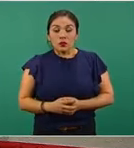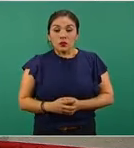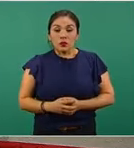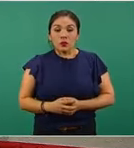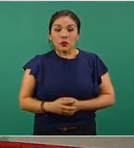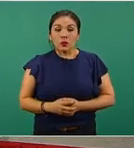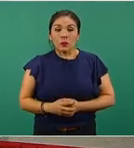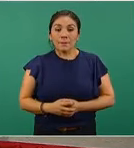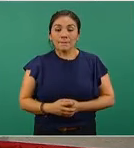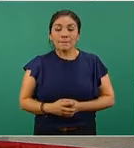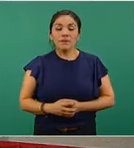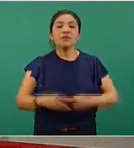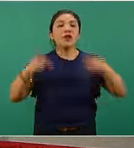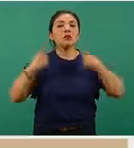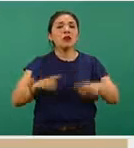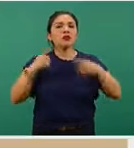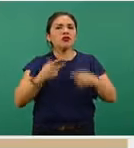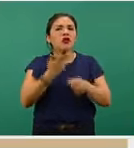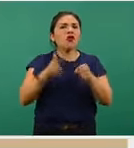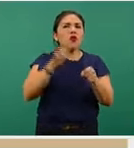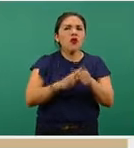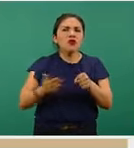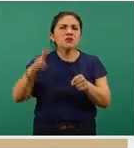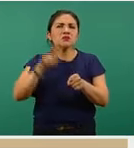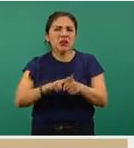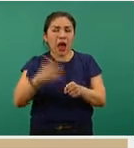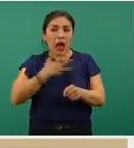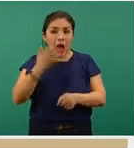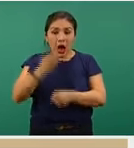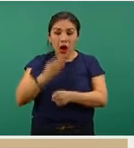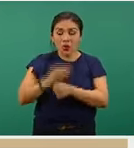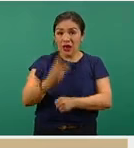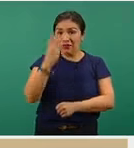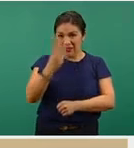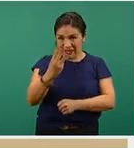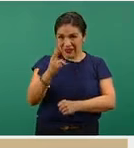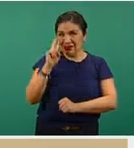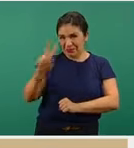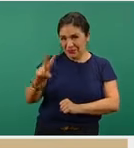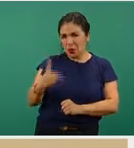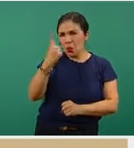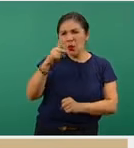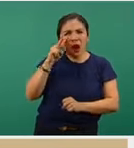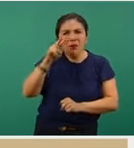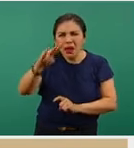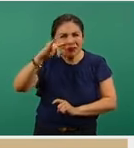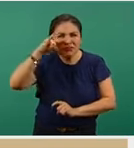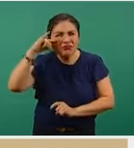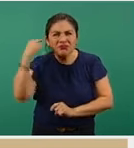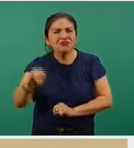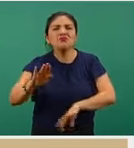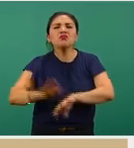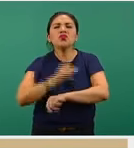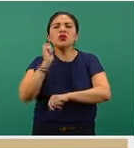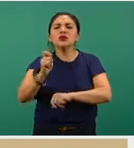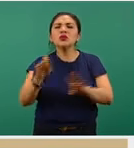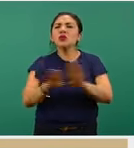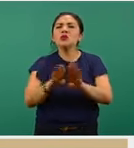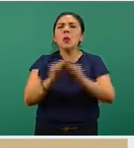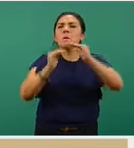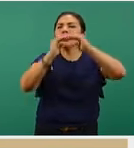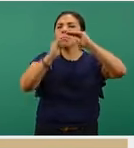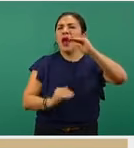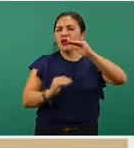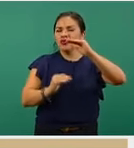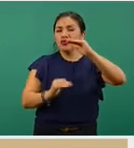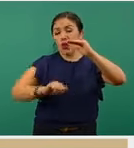la curva de las hospitalizaciones, donde son 3 curvas, una no se ve porque la magnitud es